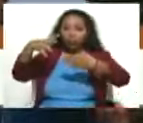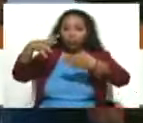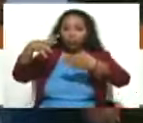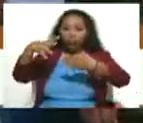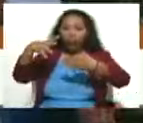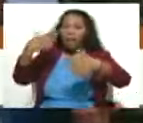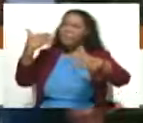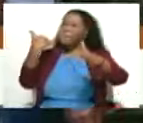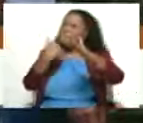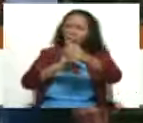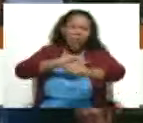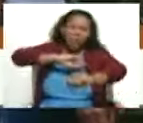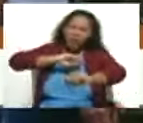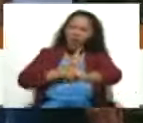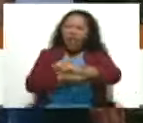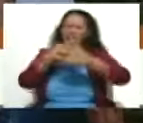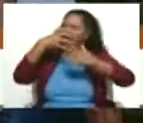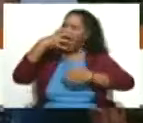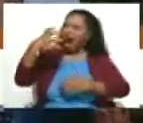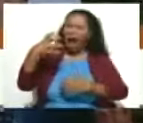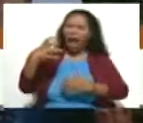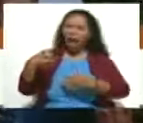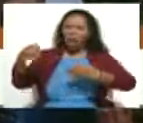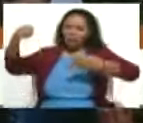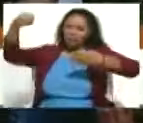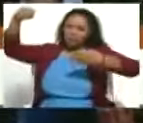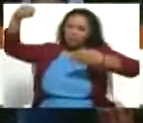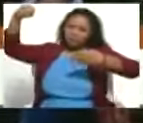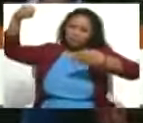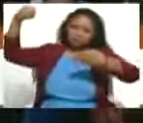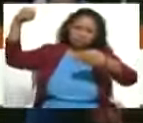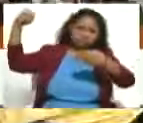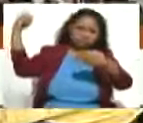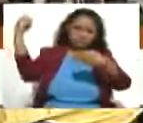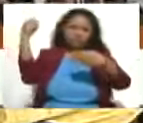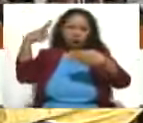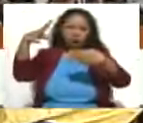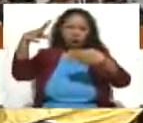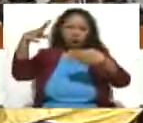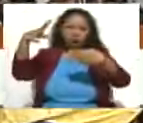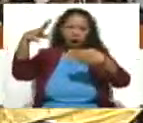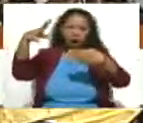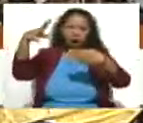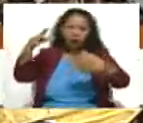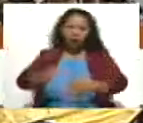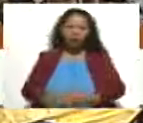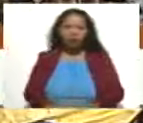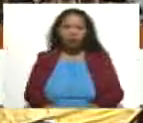Vamos con fuerza, el sol de Venezuela nace.